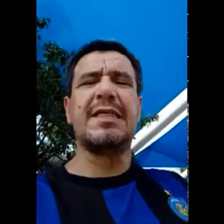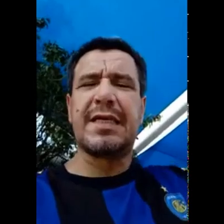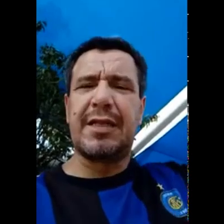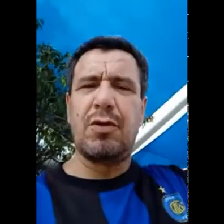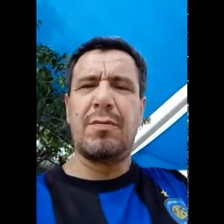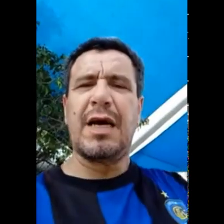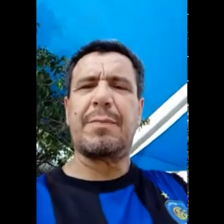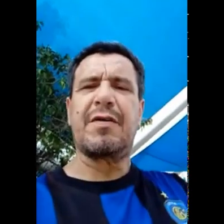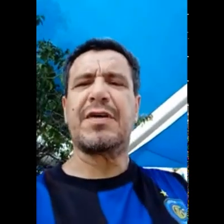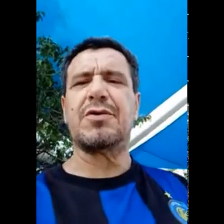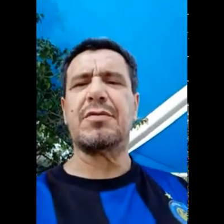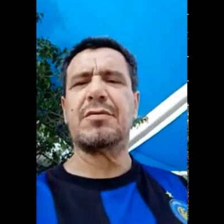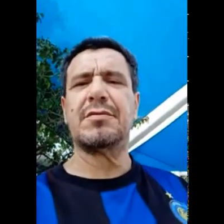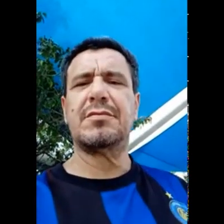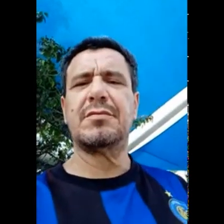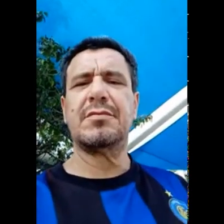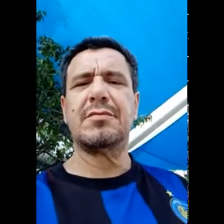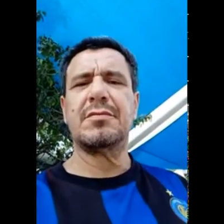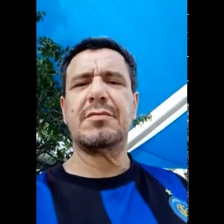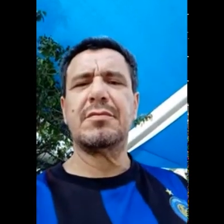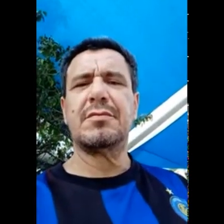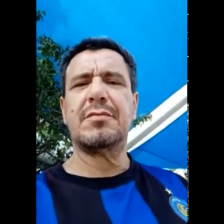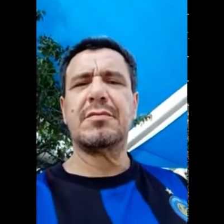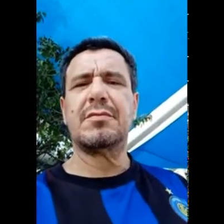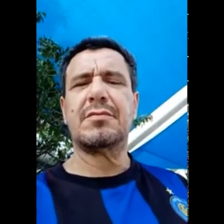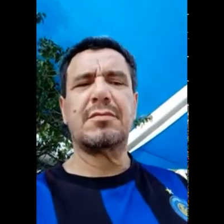es descrito a la perfección.